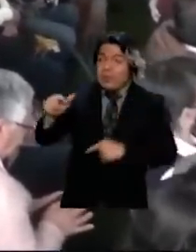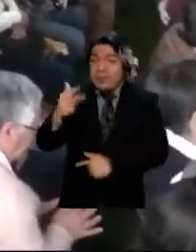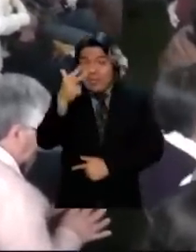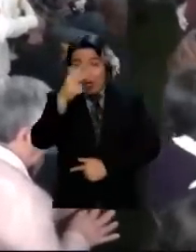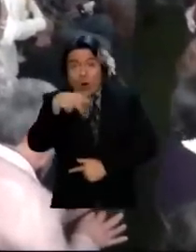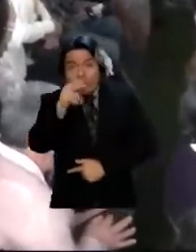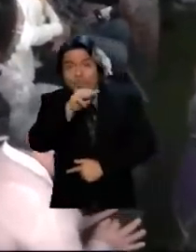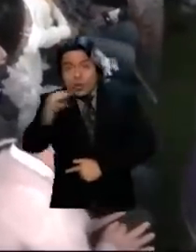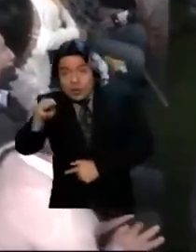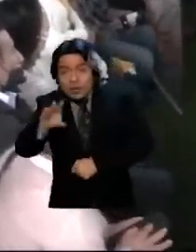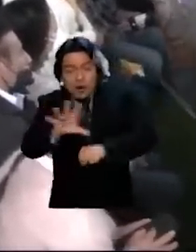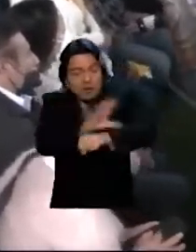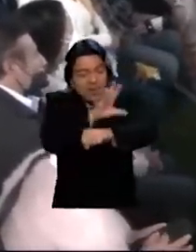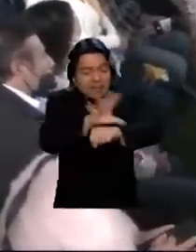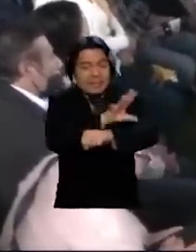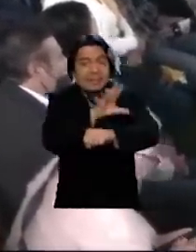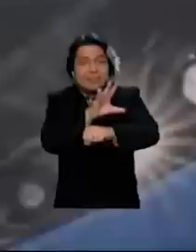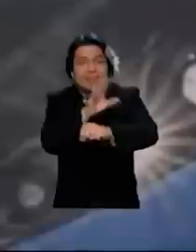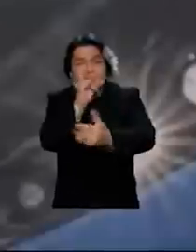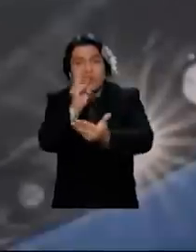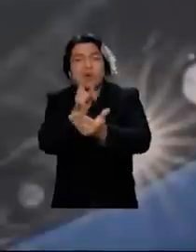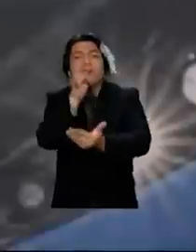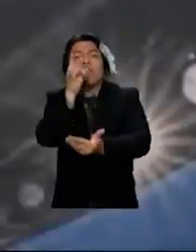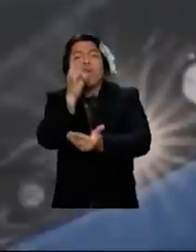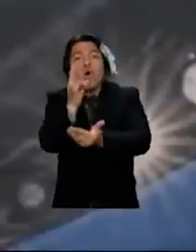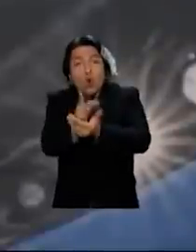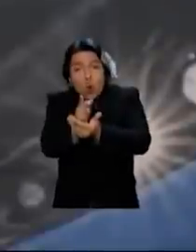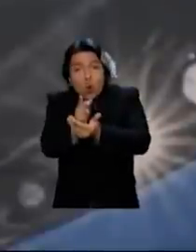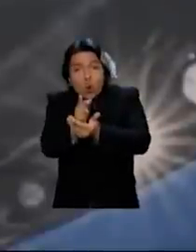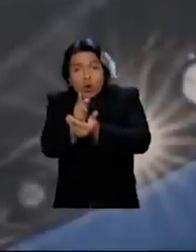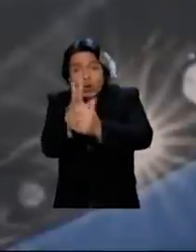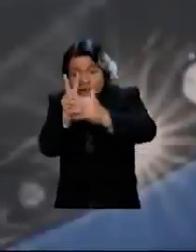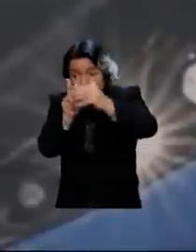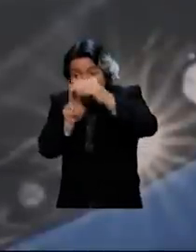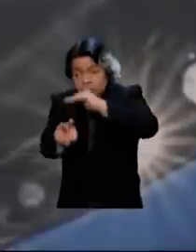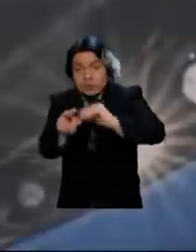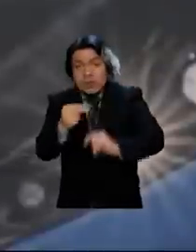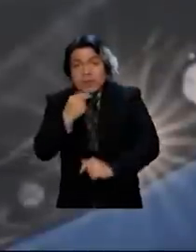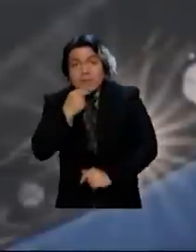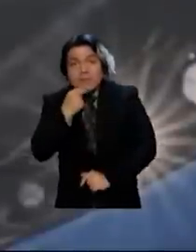con electromovilidad, donde solamente se muevan trolebuses.